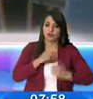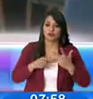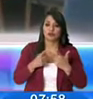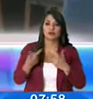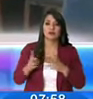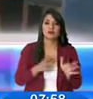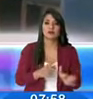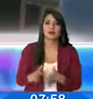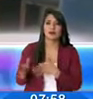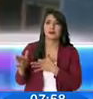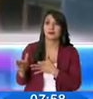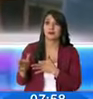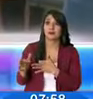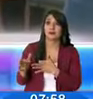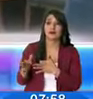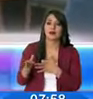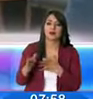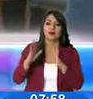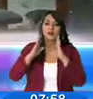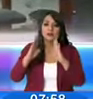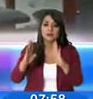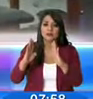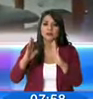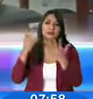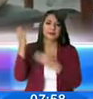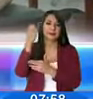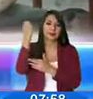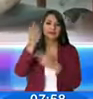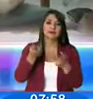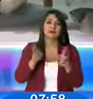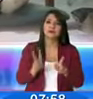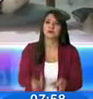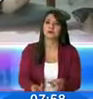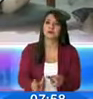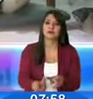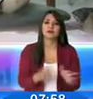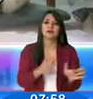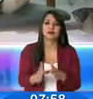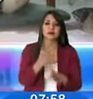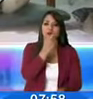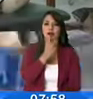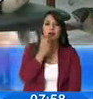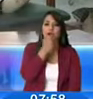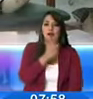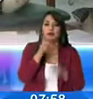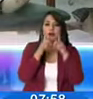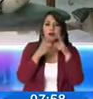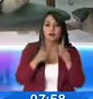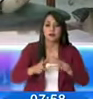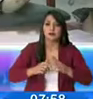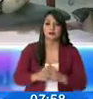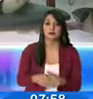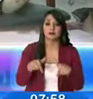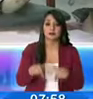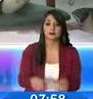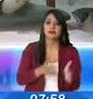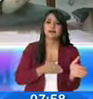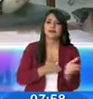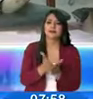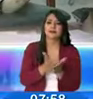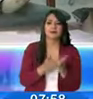también terapia ocupacional y terapia de lenguaje. Hacemos una serie de servicios en los que está